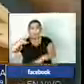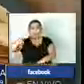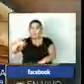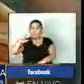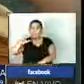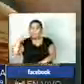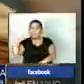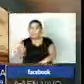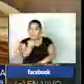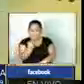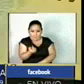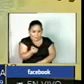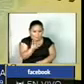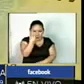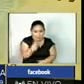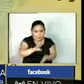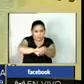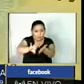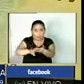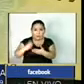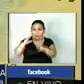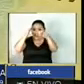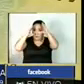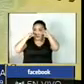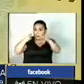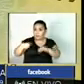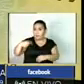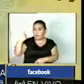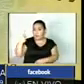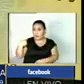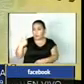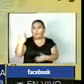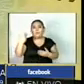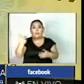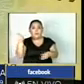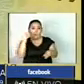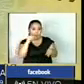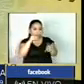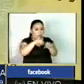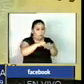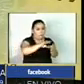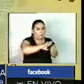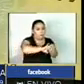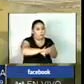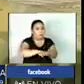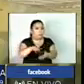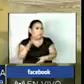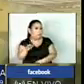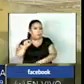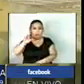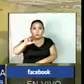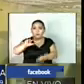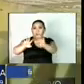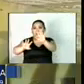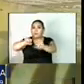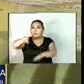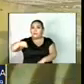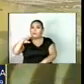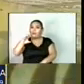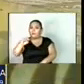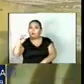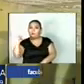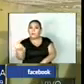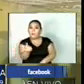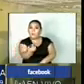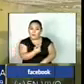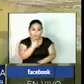en los próximos días la noche de ayer ya se hizo el depósito para un poco más de 39 mil personas beneficiarias del